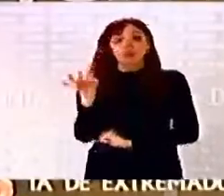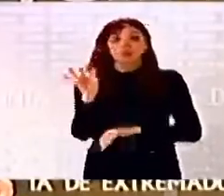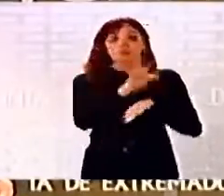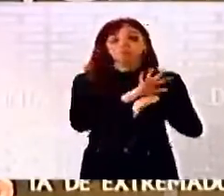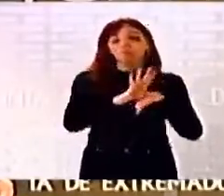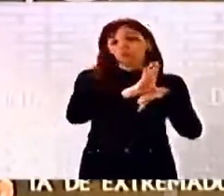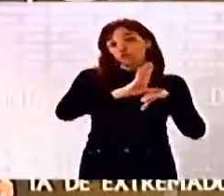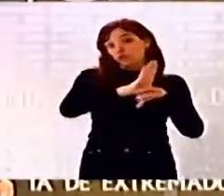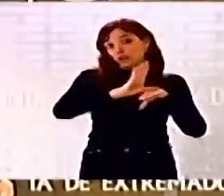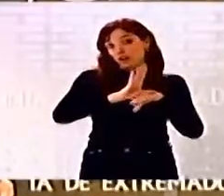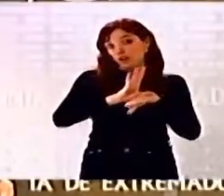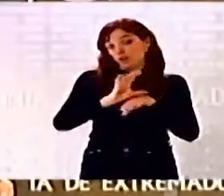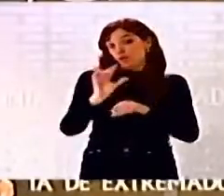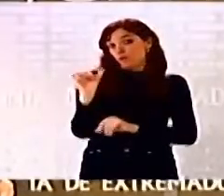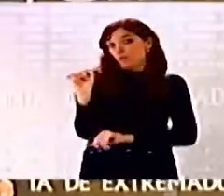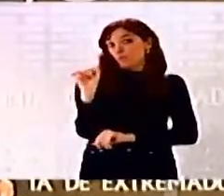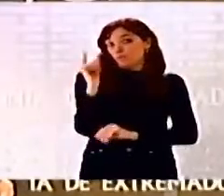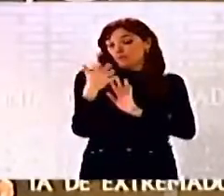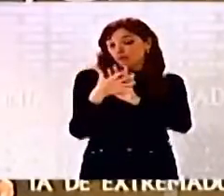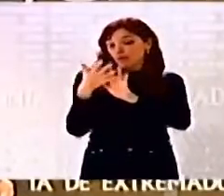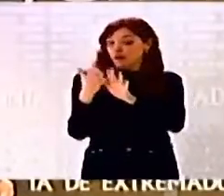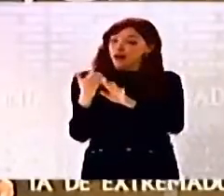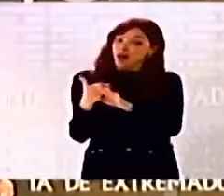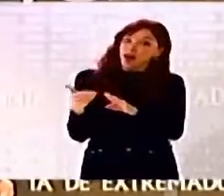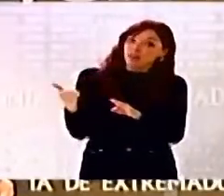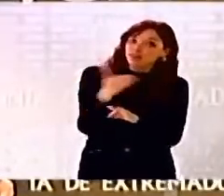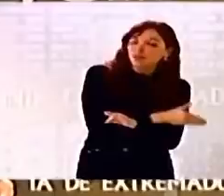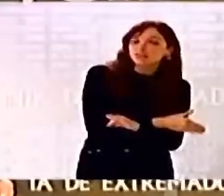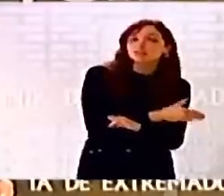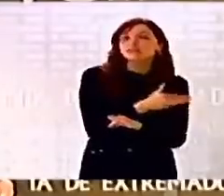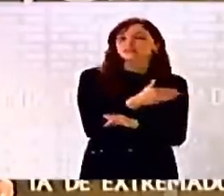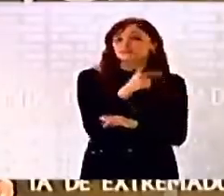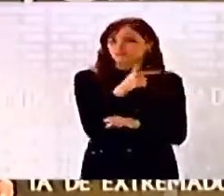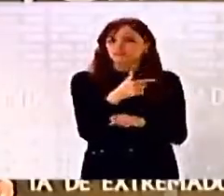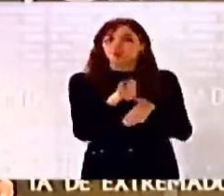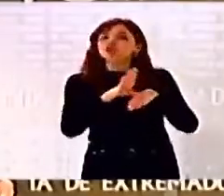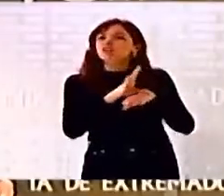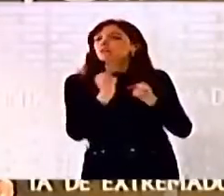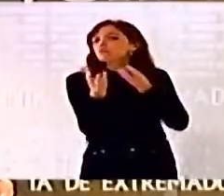consejero de Economía y Agenda Digital para que nos cuente